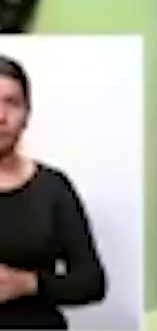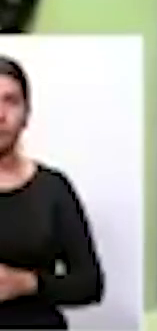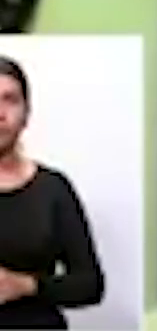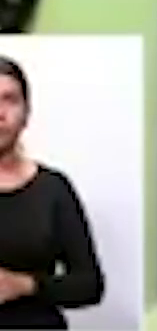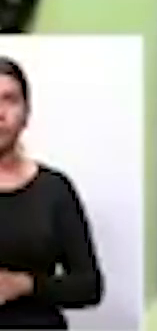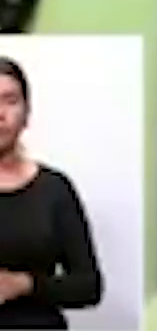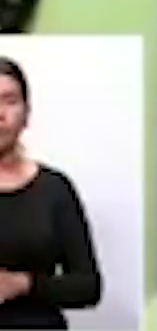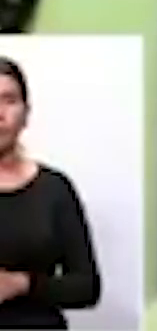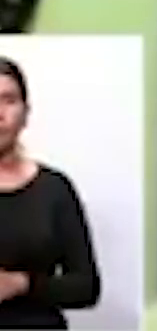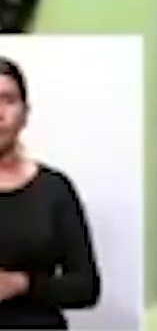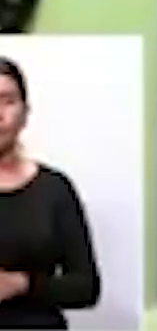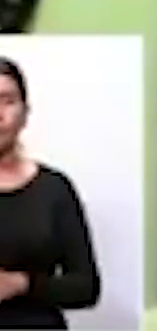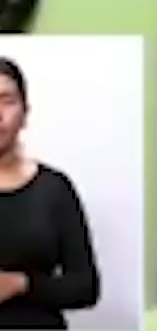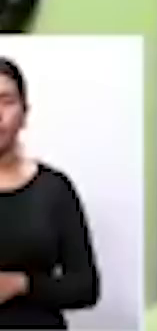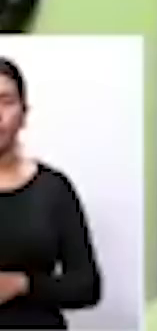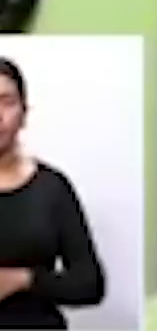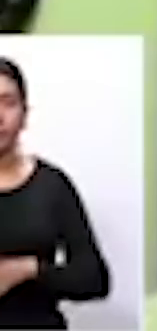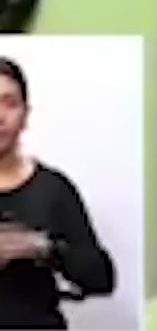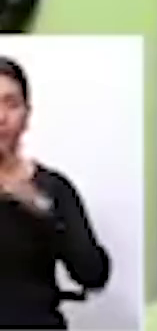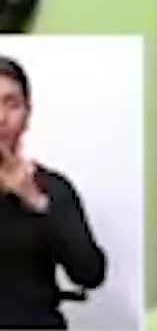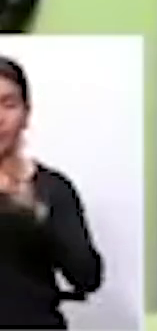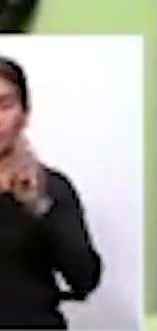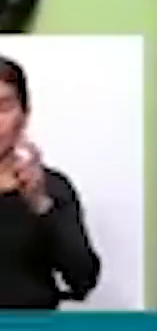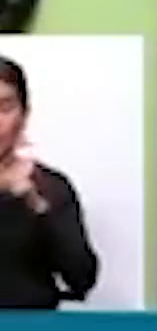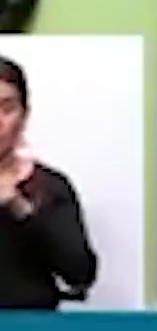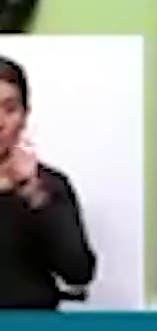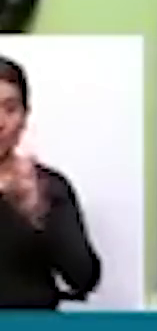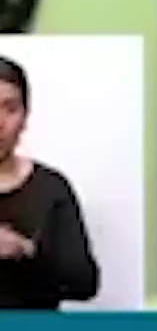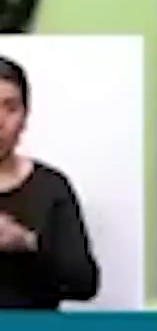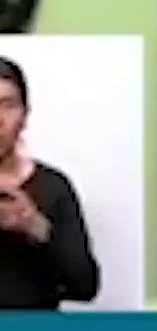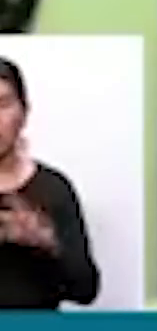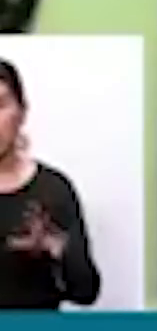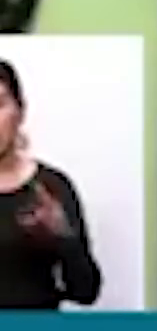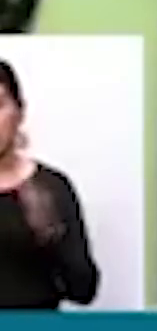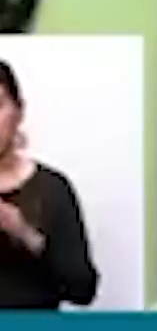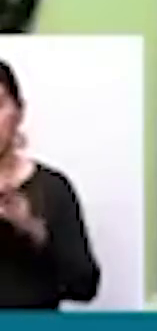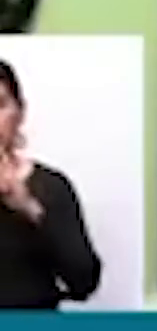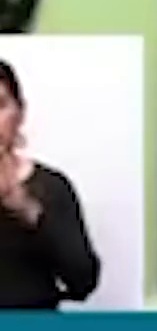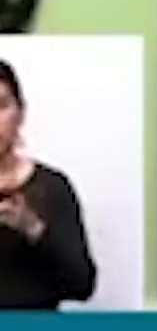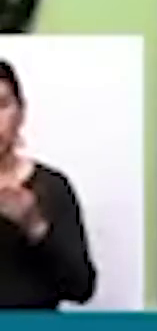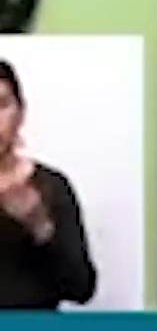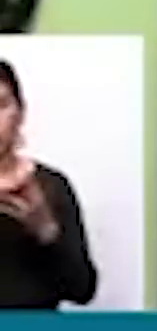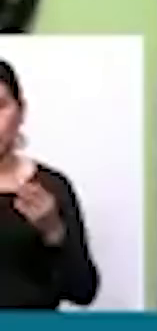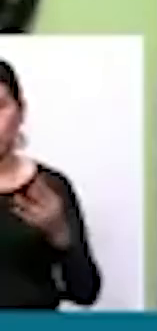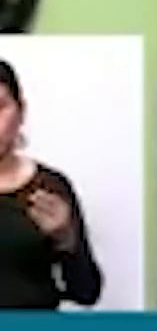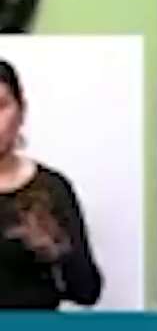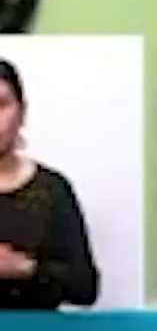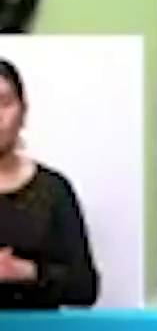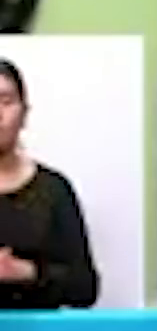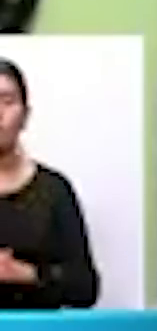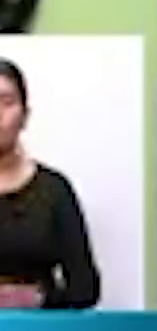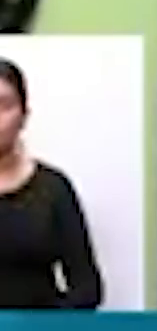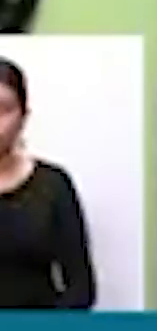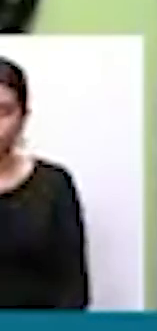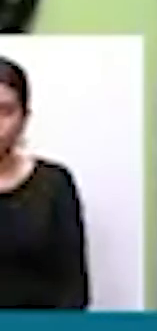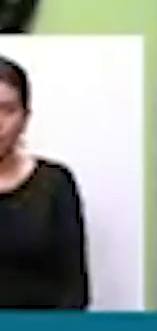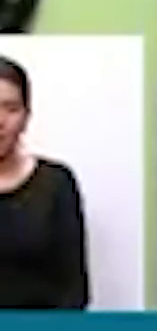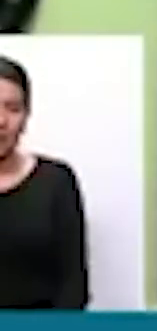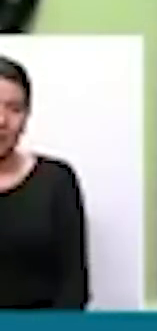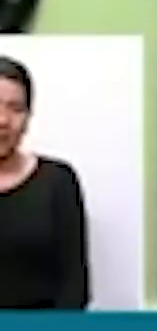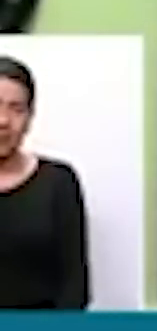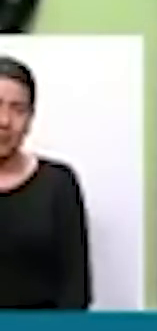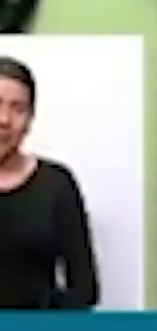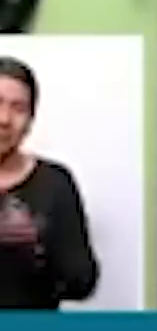¿Alargar o acortar? Yo creo que en tu pregunta están muchas respuestas, Pedro. Tú siempre haces